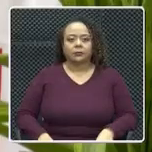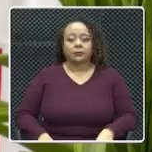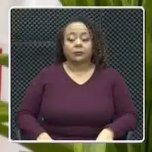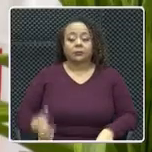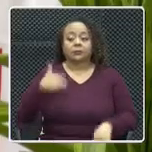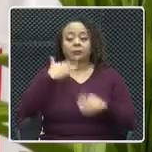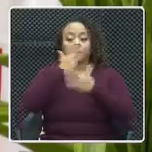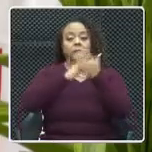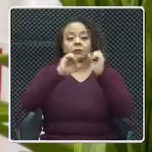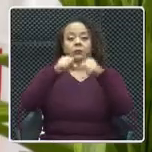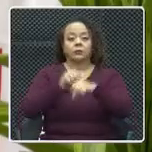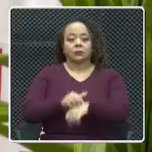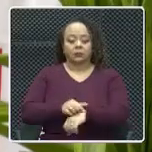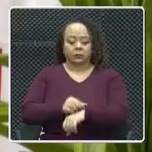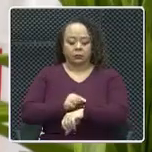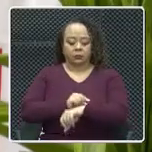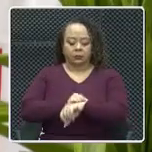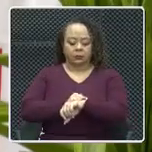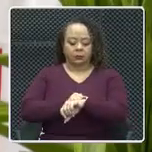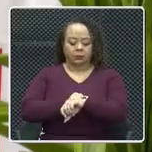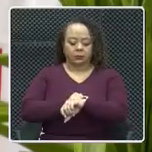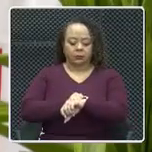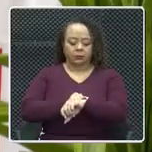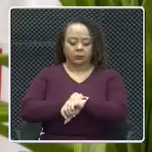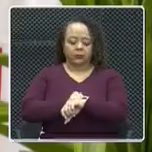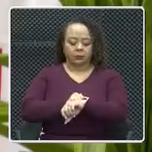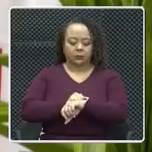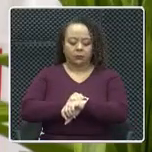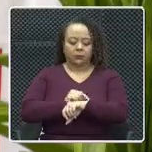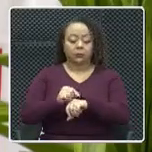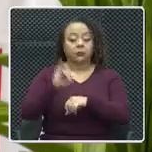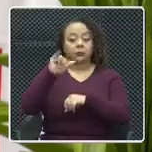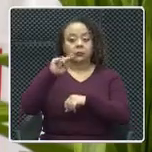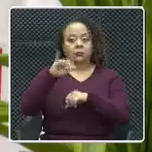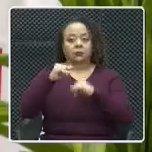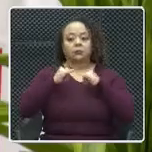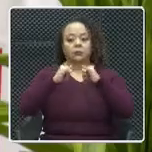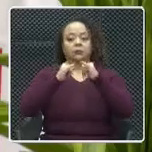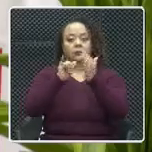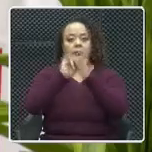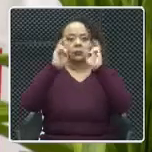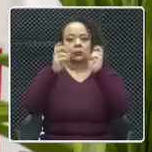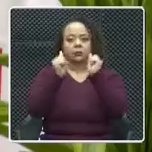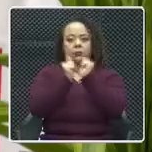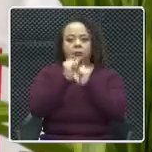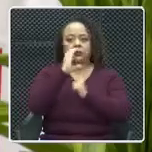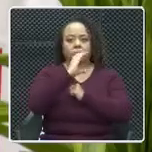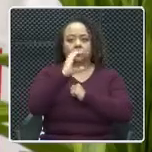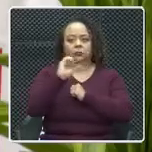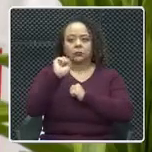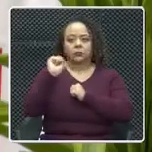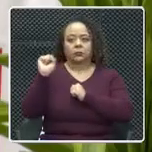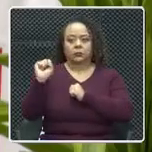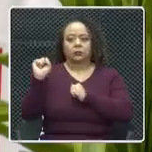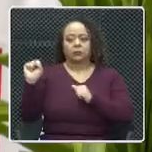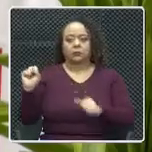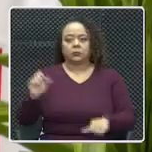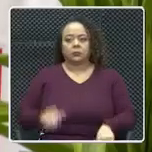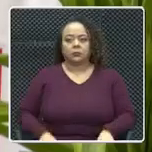alguna posibilidad en que el INSS homologue este tema con la Caja Costarricense de Seguro Social?